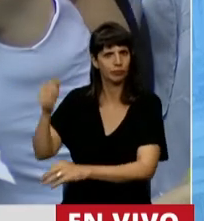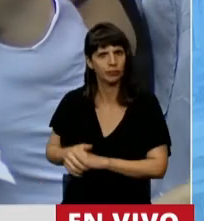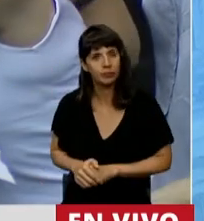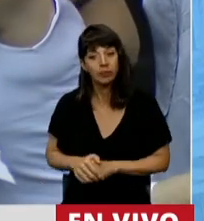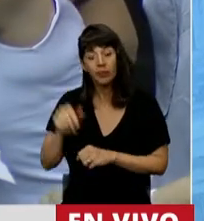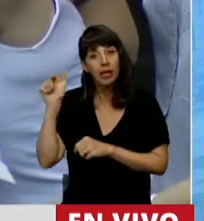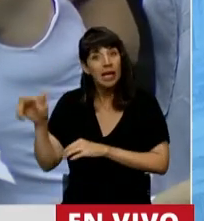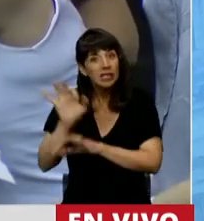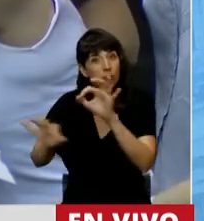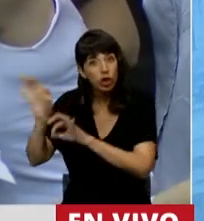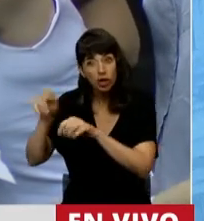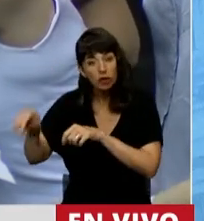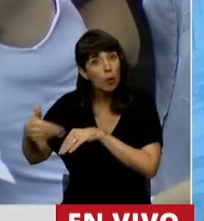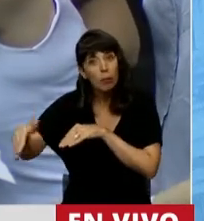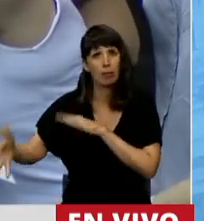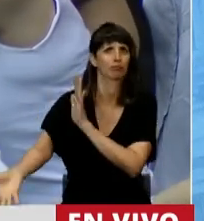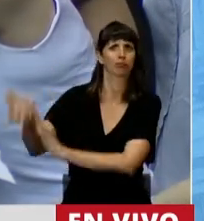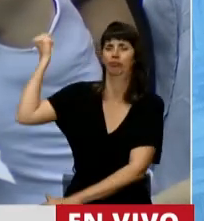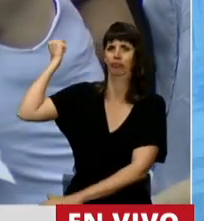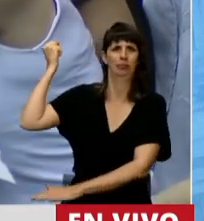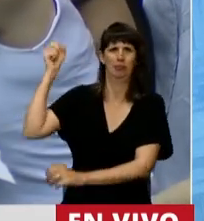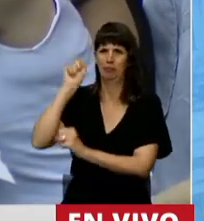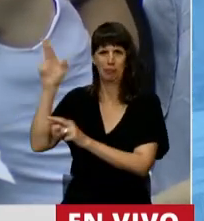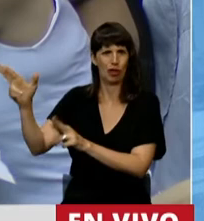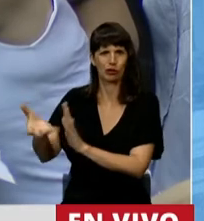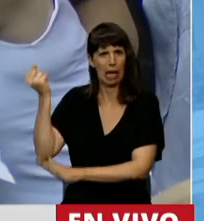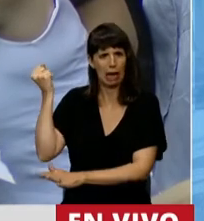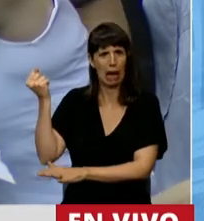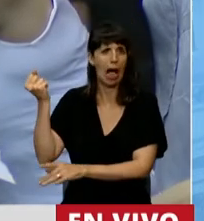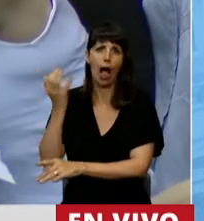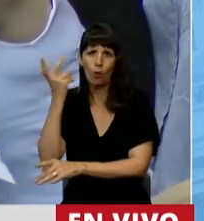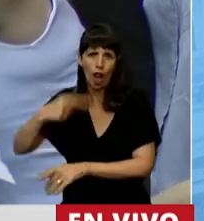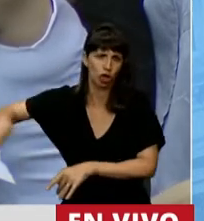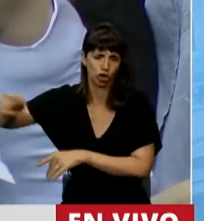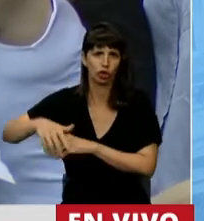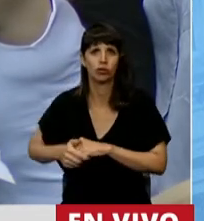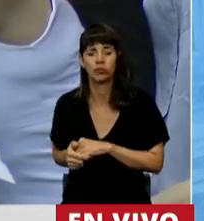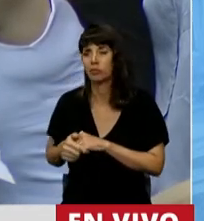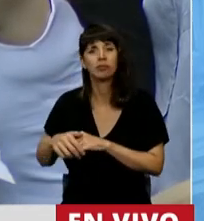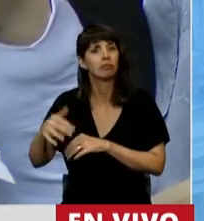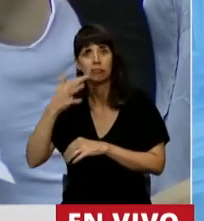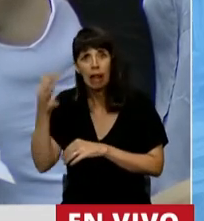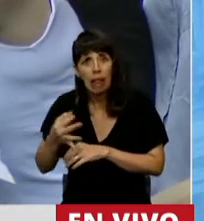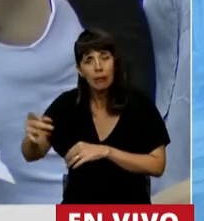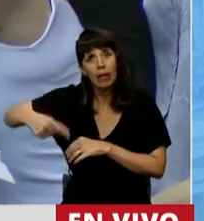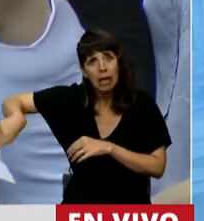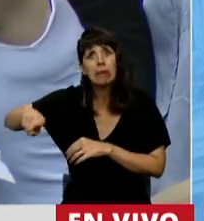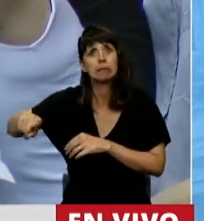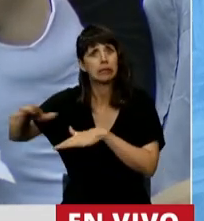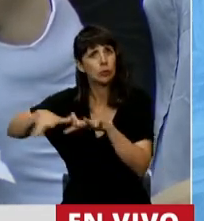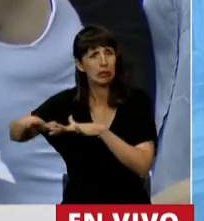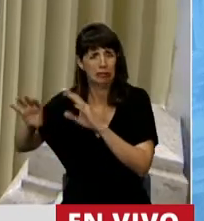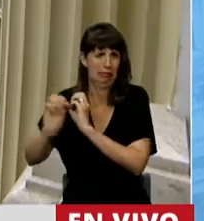Ese proyecto le va a sacar aún más recursos a nuestros abuelos. La dura realidad es la que padecen los más de 4 millones